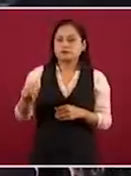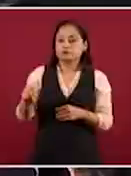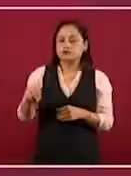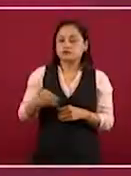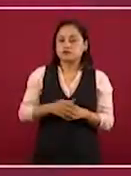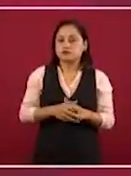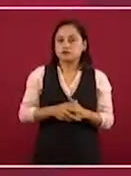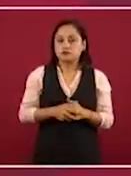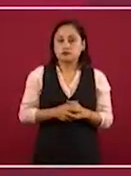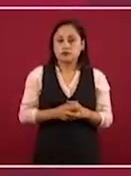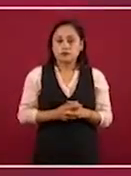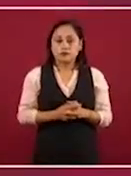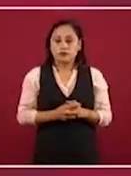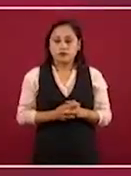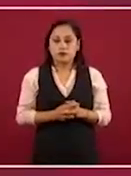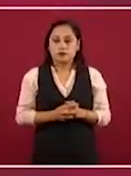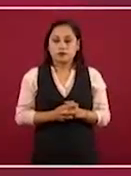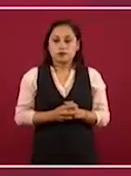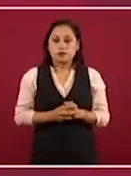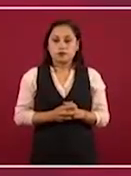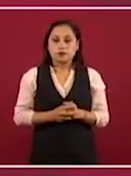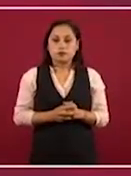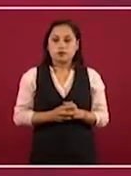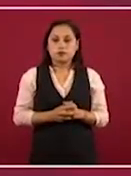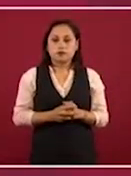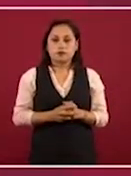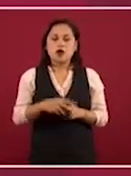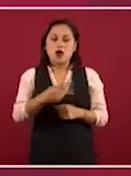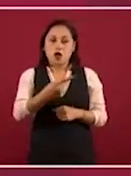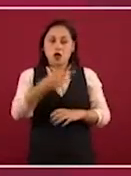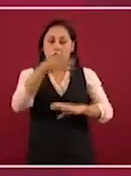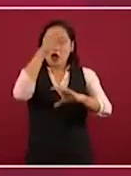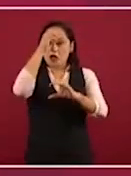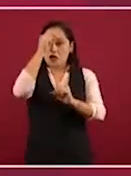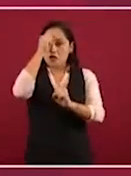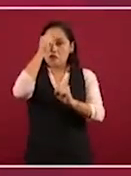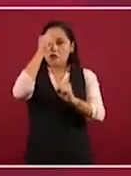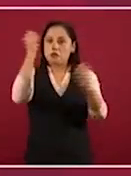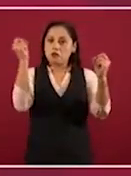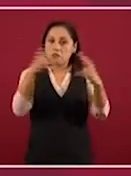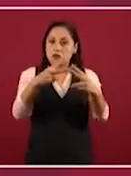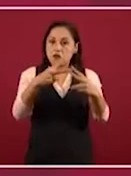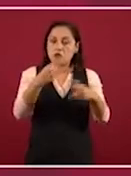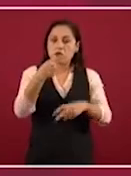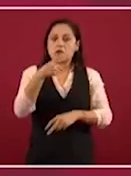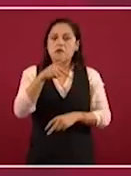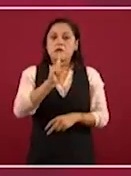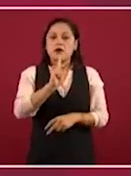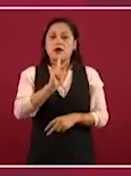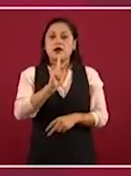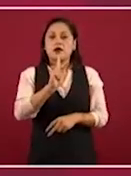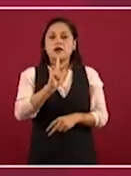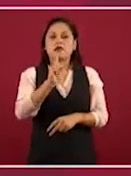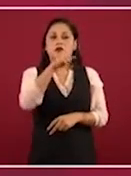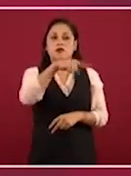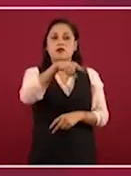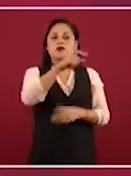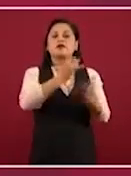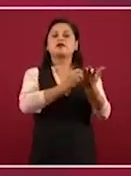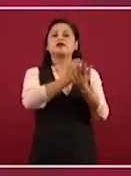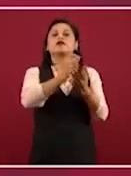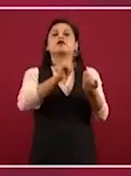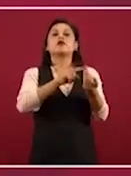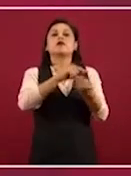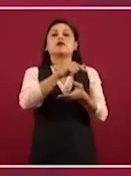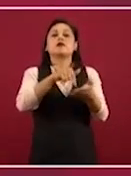Quedamos en vernos, sí, pero ellos van a decidir dónde.